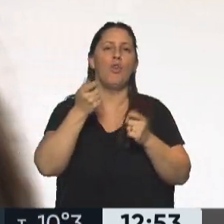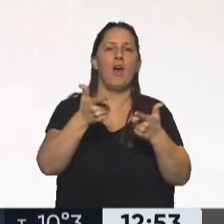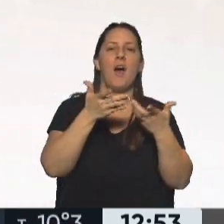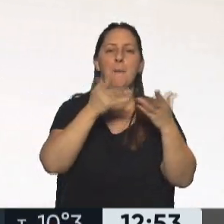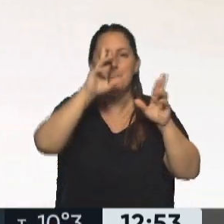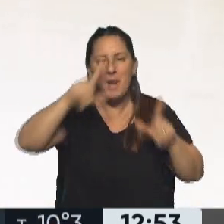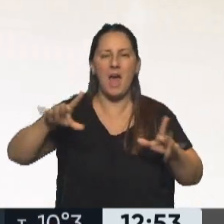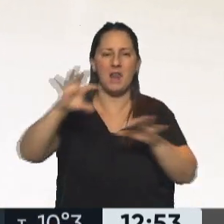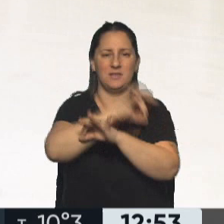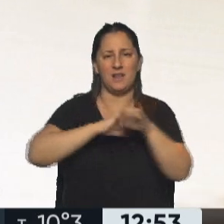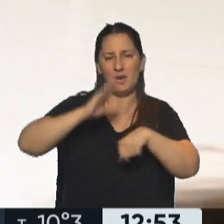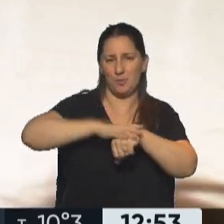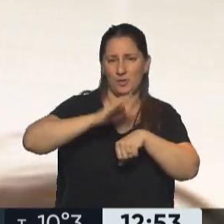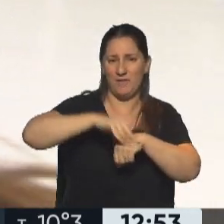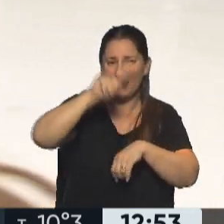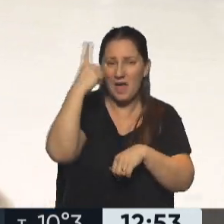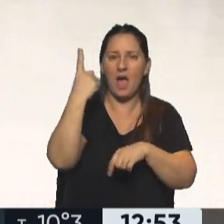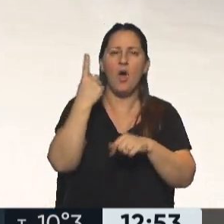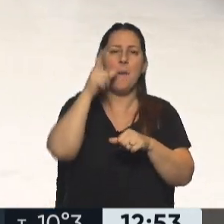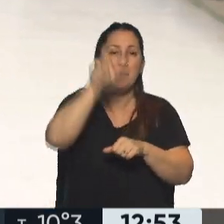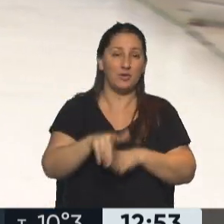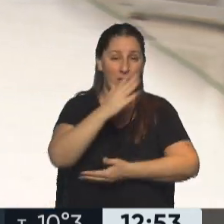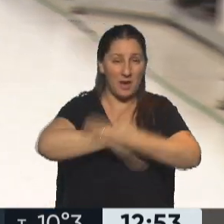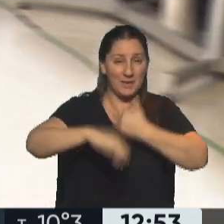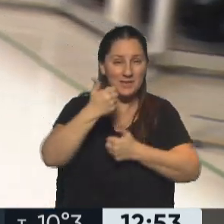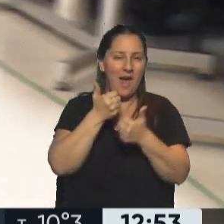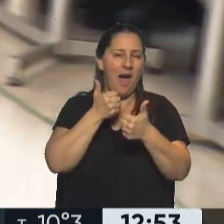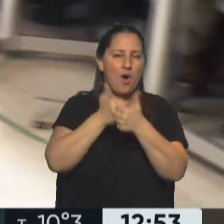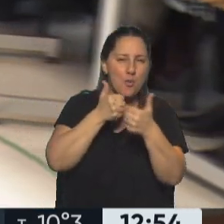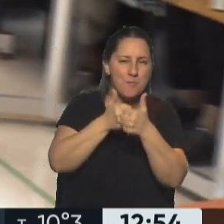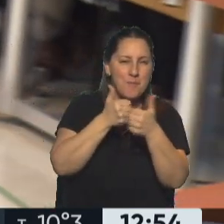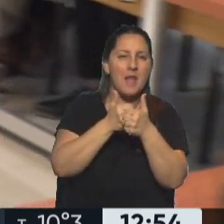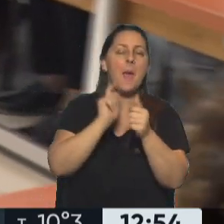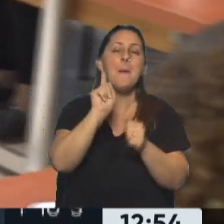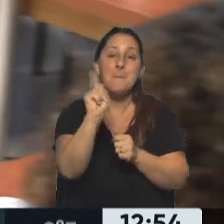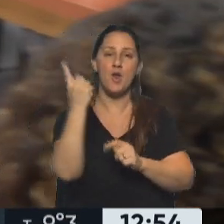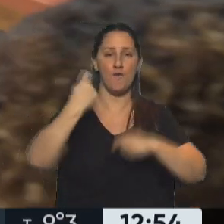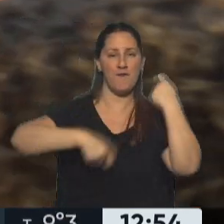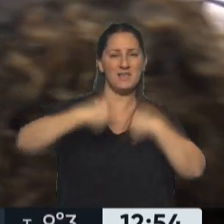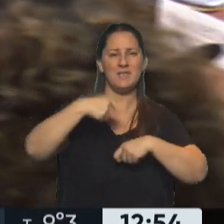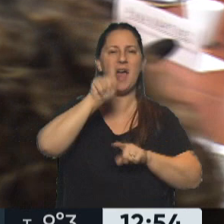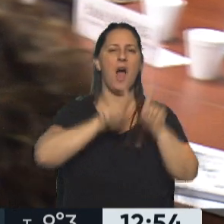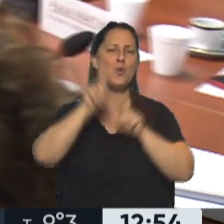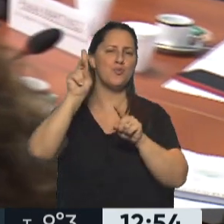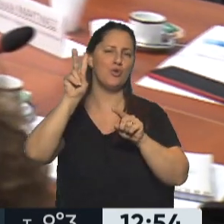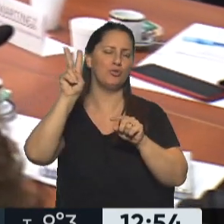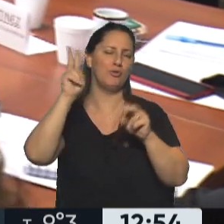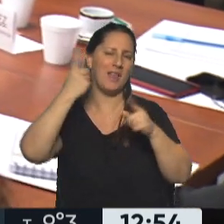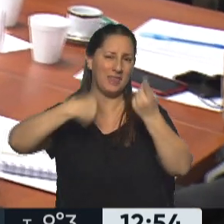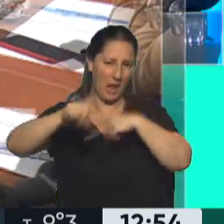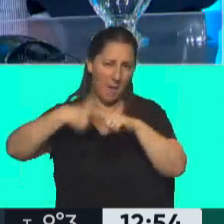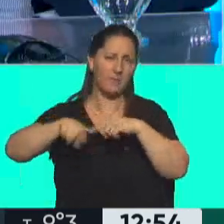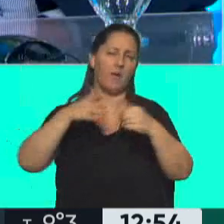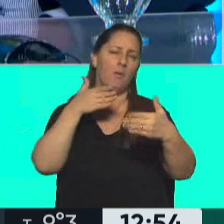políticas públicas, seguir dándole seguimiento a la persona con discapacidad, pero flexibilizar determinados trámites que hoy son muy